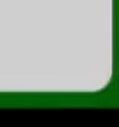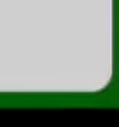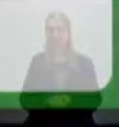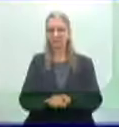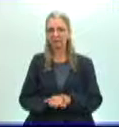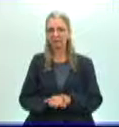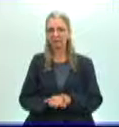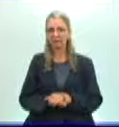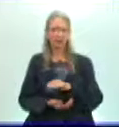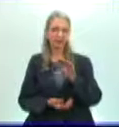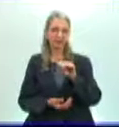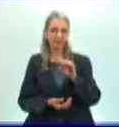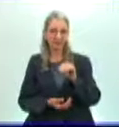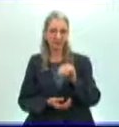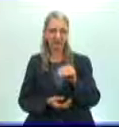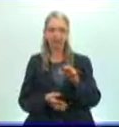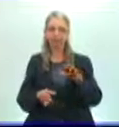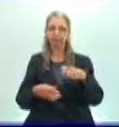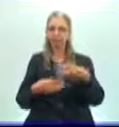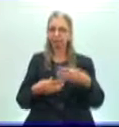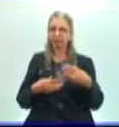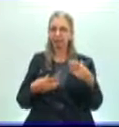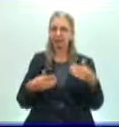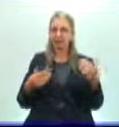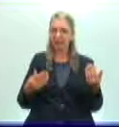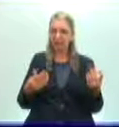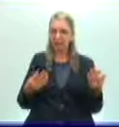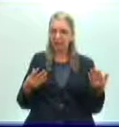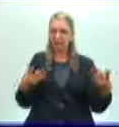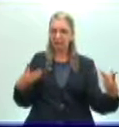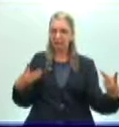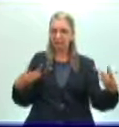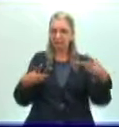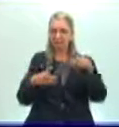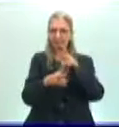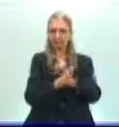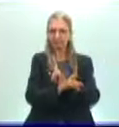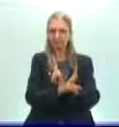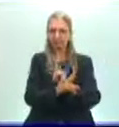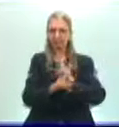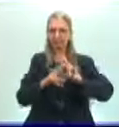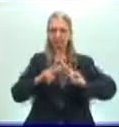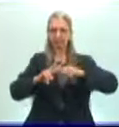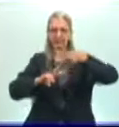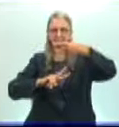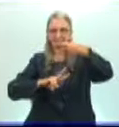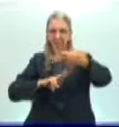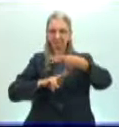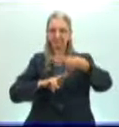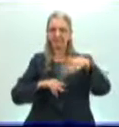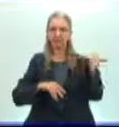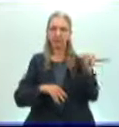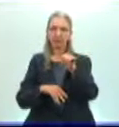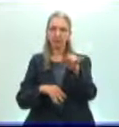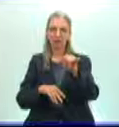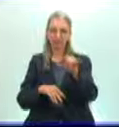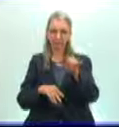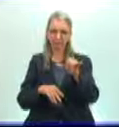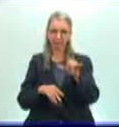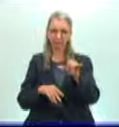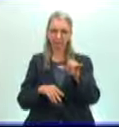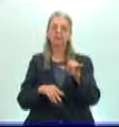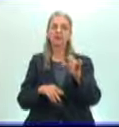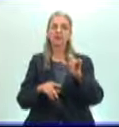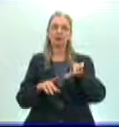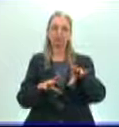Como les decía, podemos concluir por transitividad que estos dos ángulos que les estoy marcando en la figura son iguales. Y retomando la igualdad de los ángulos